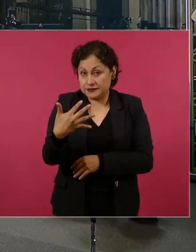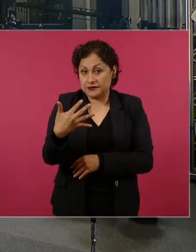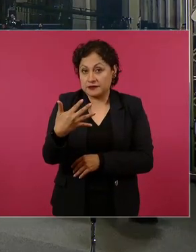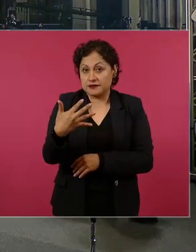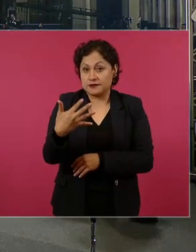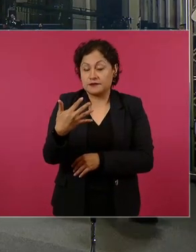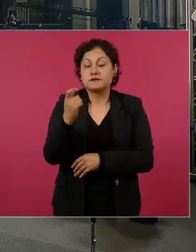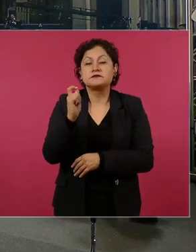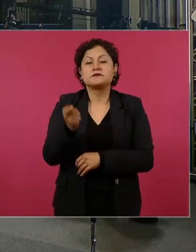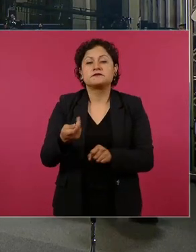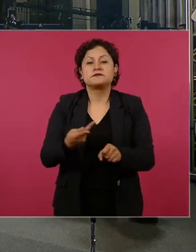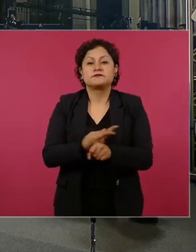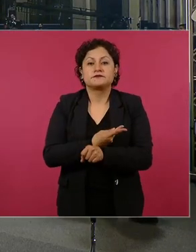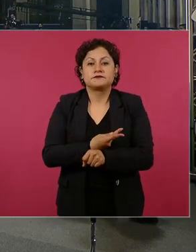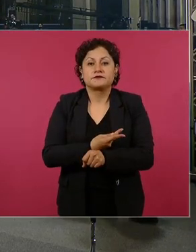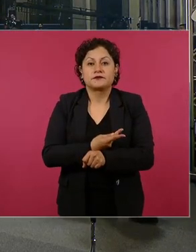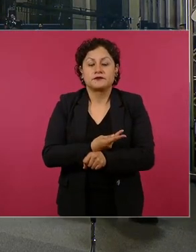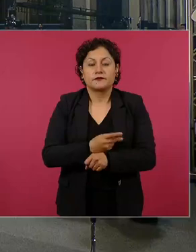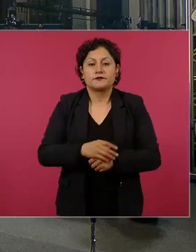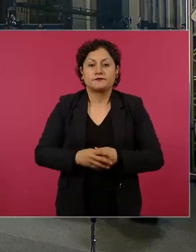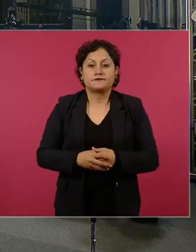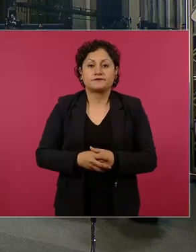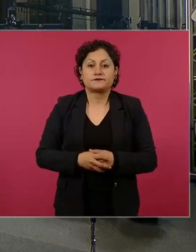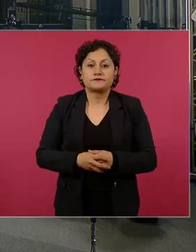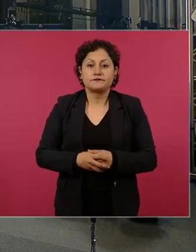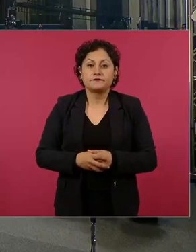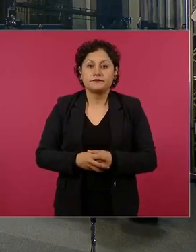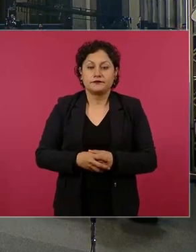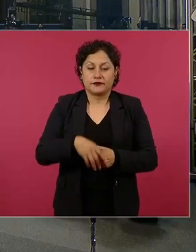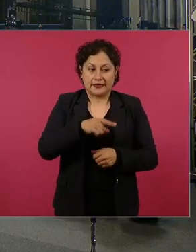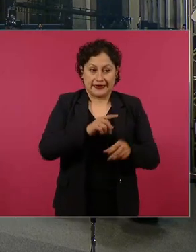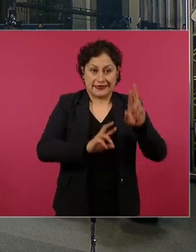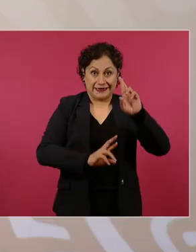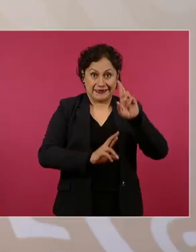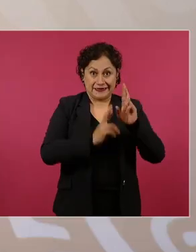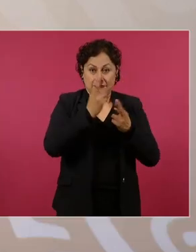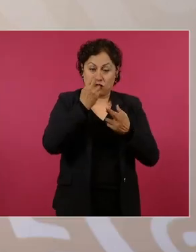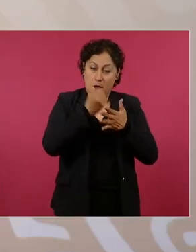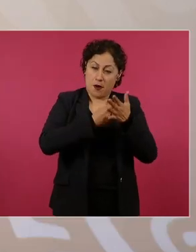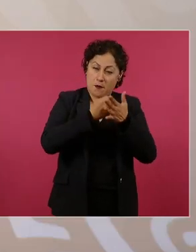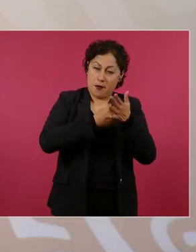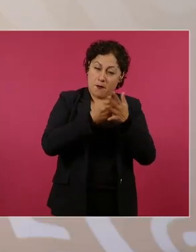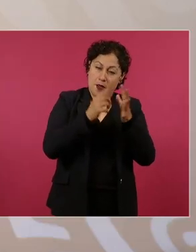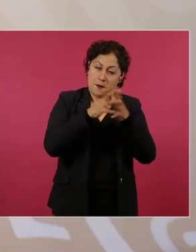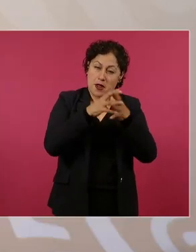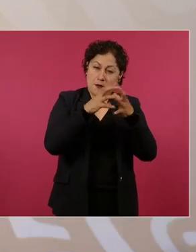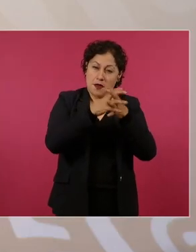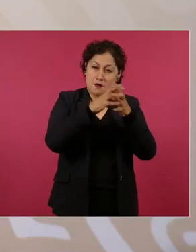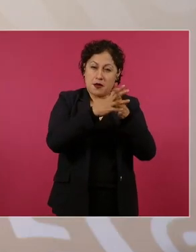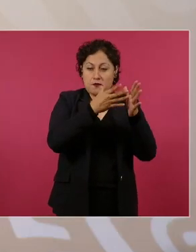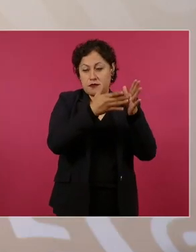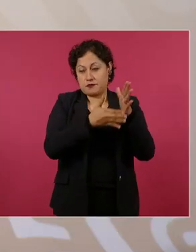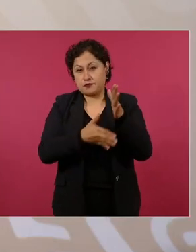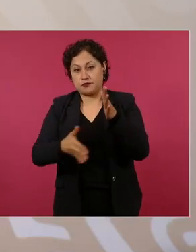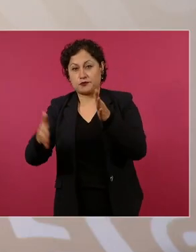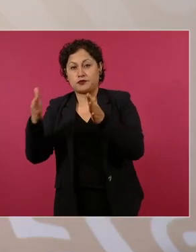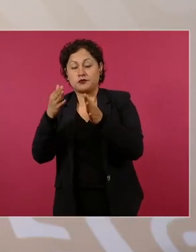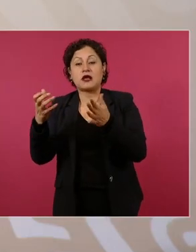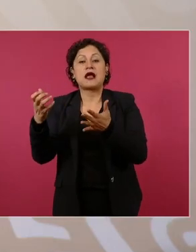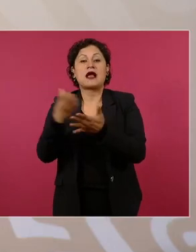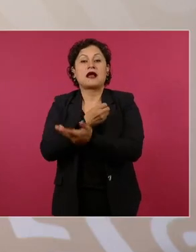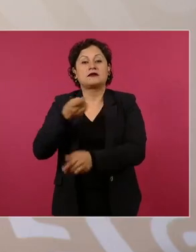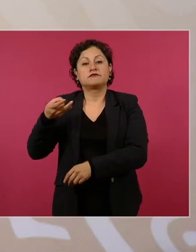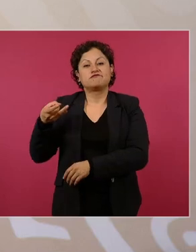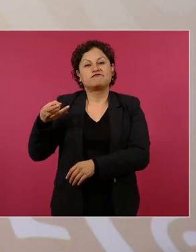1914-1915, cuando triunfa el movimiento revolucionario, que se expulsa a